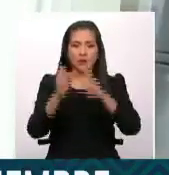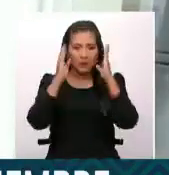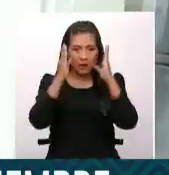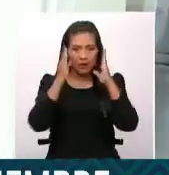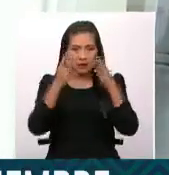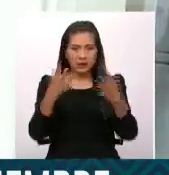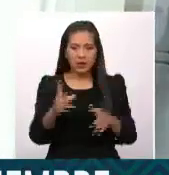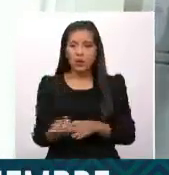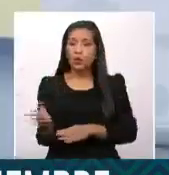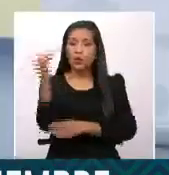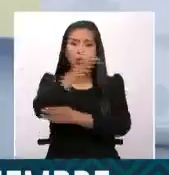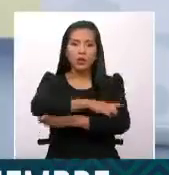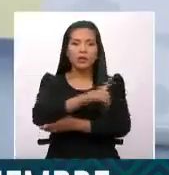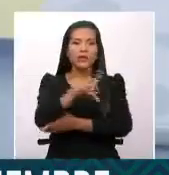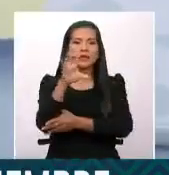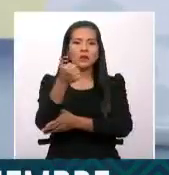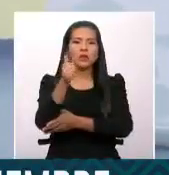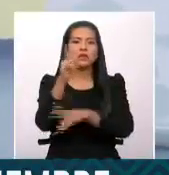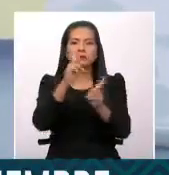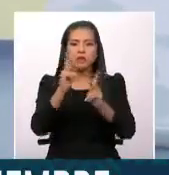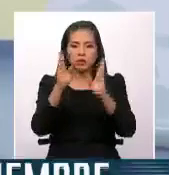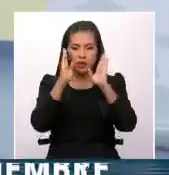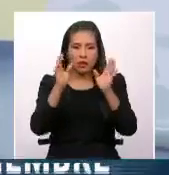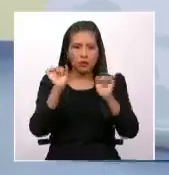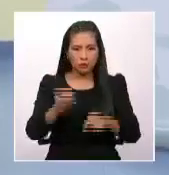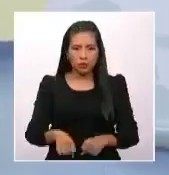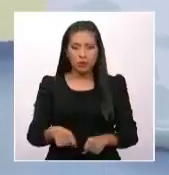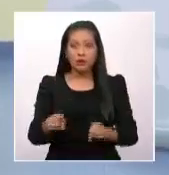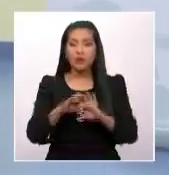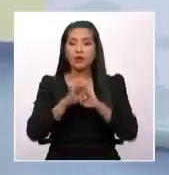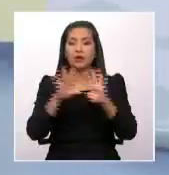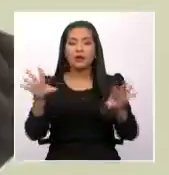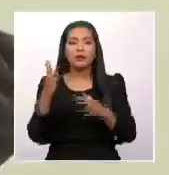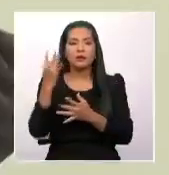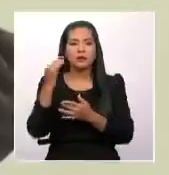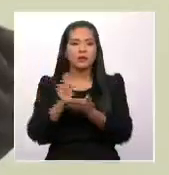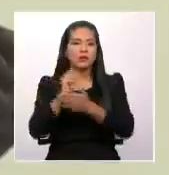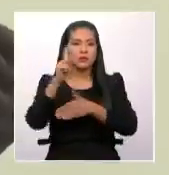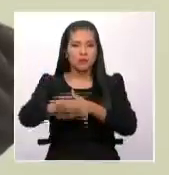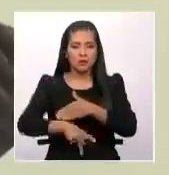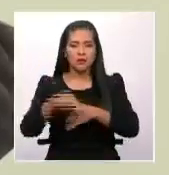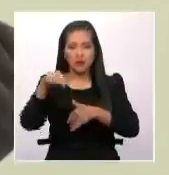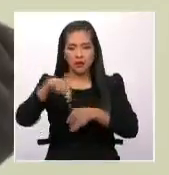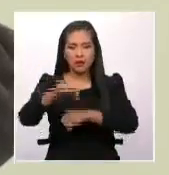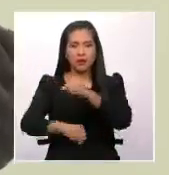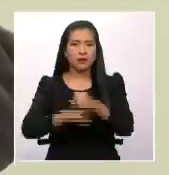110 personas por día y su inauguración está prevista para el mes de septiembre de esta gestión.